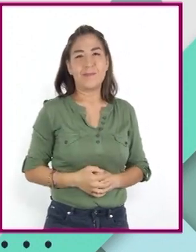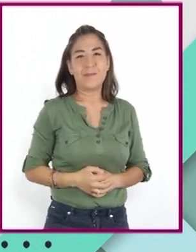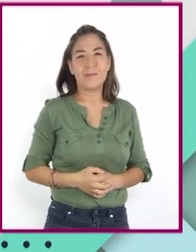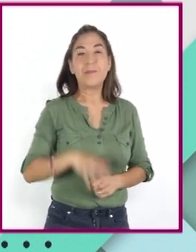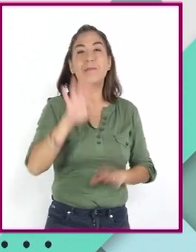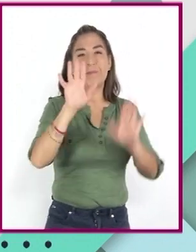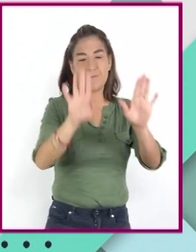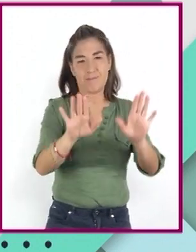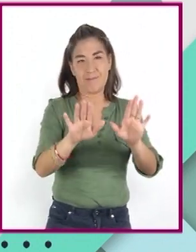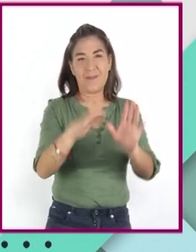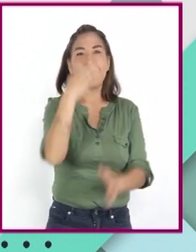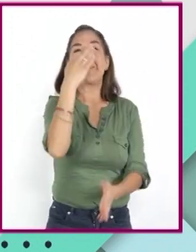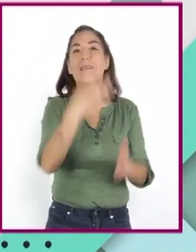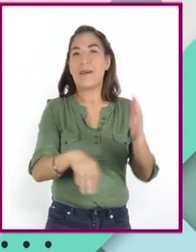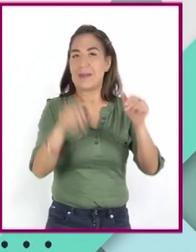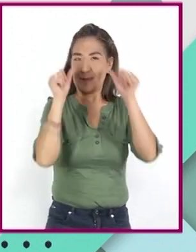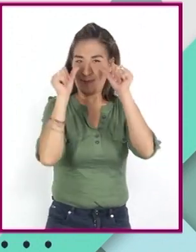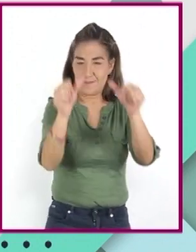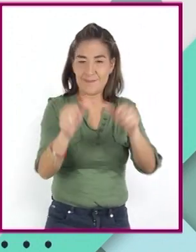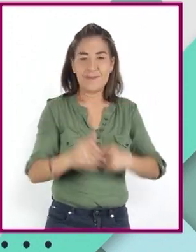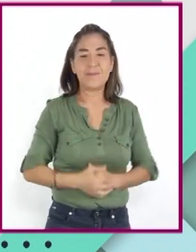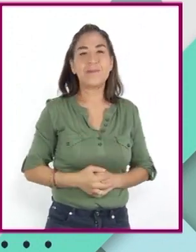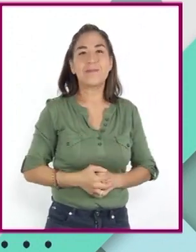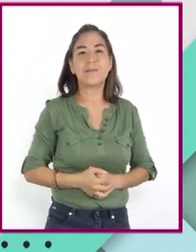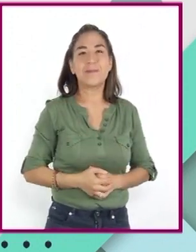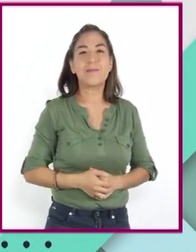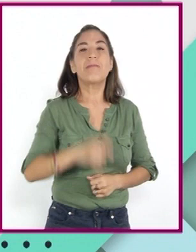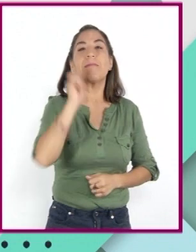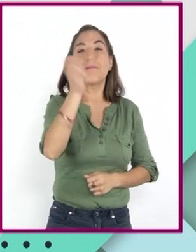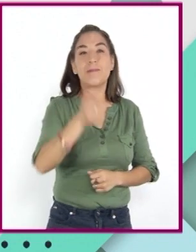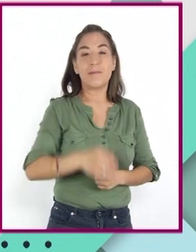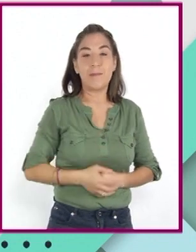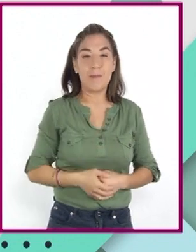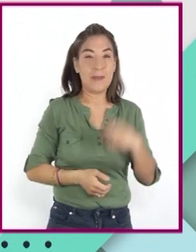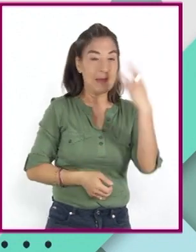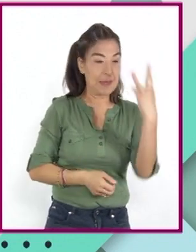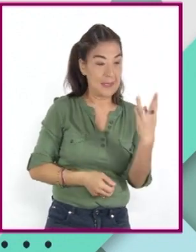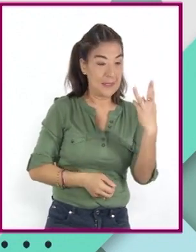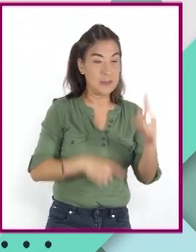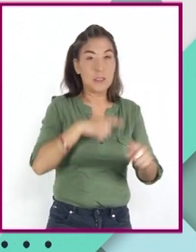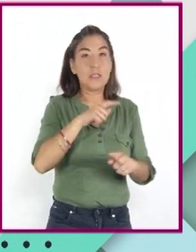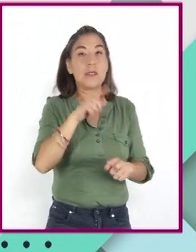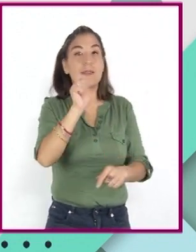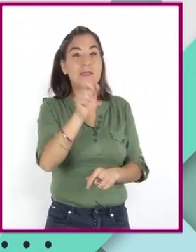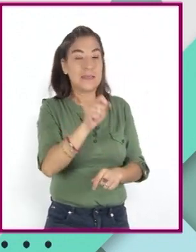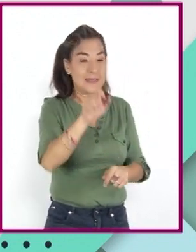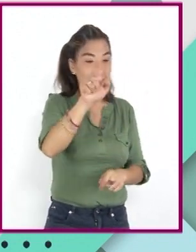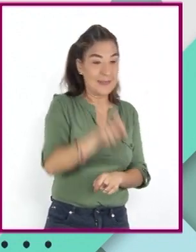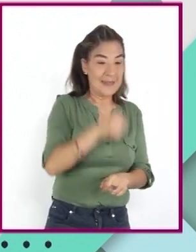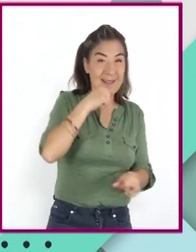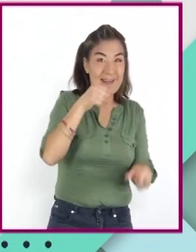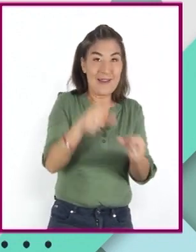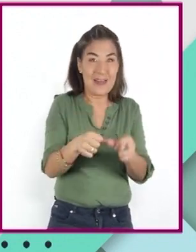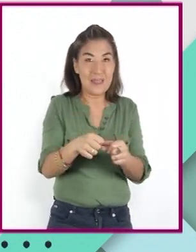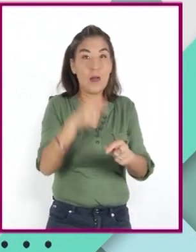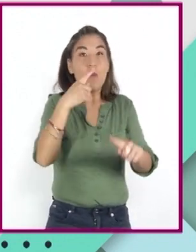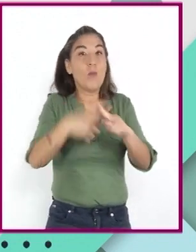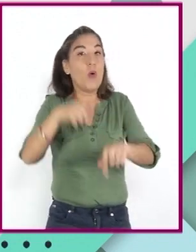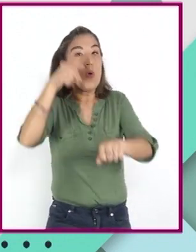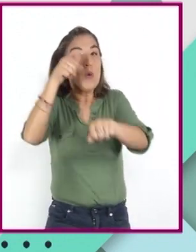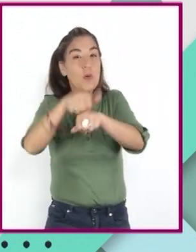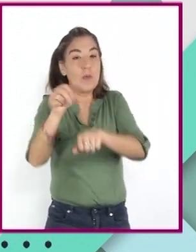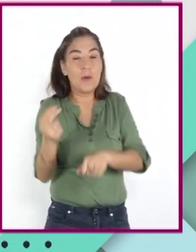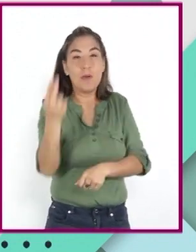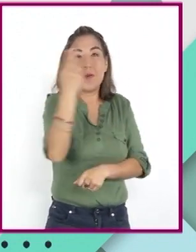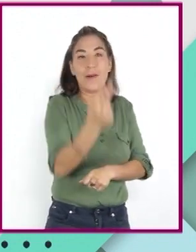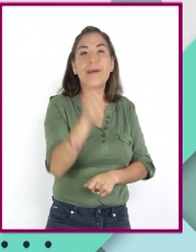Pero atención, en el producto de una literal por un número, como el ejemplo que acabamos de ver, en el